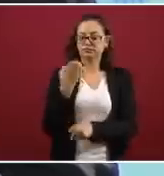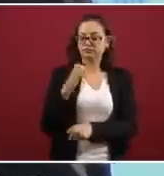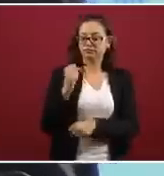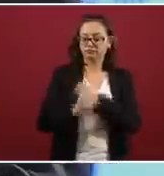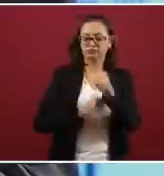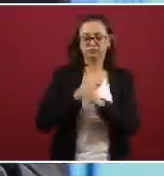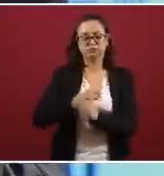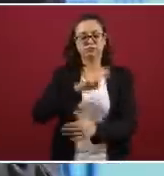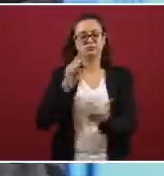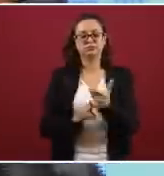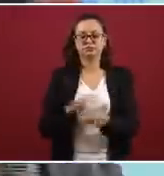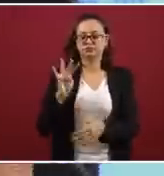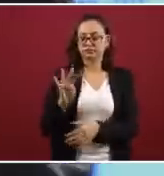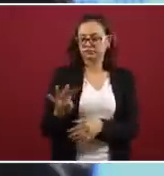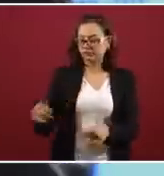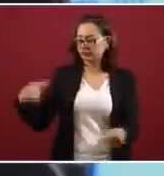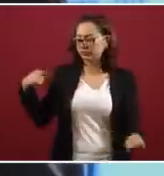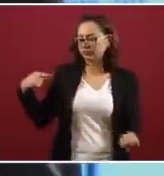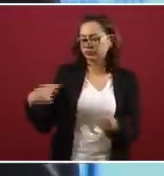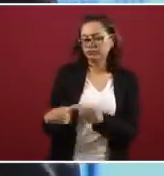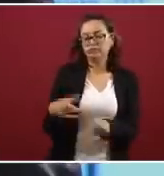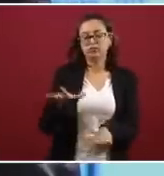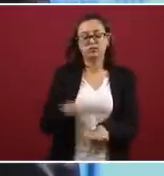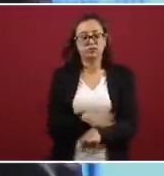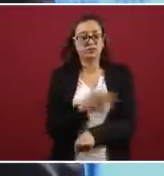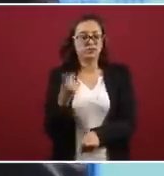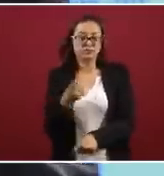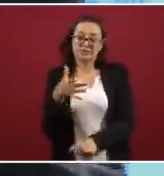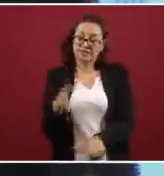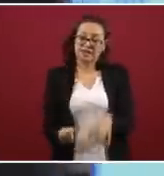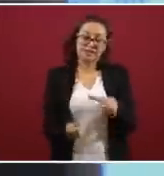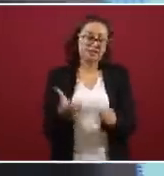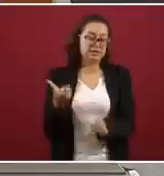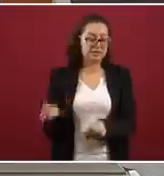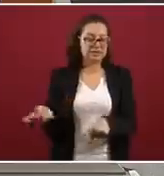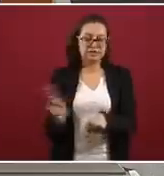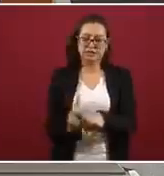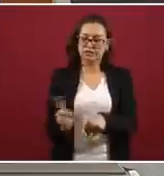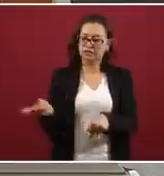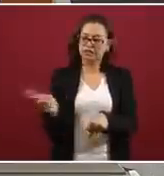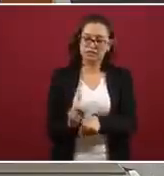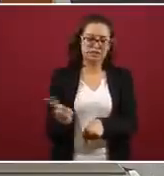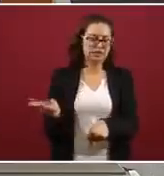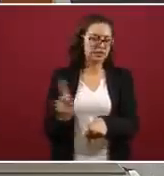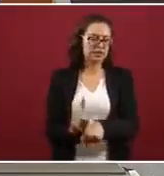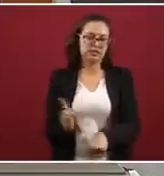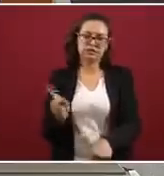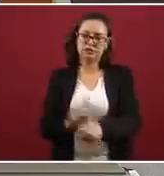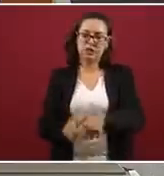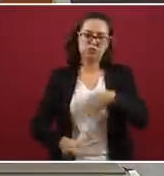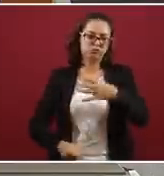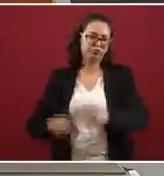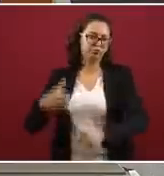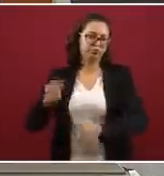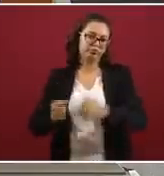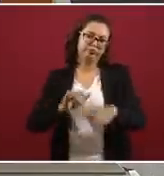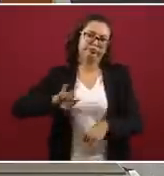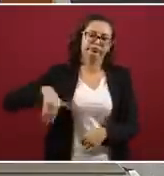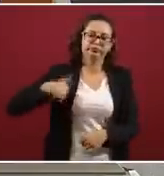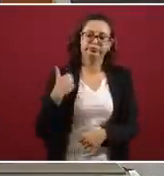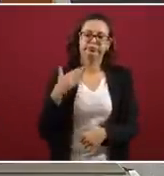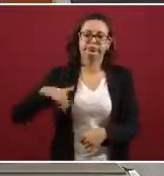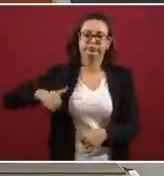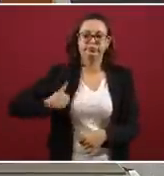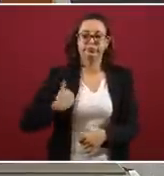se colecta diariamente. En cambio, estos cultivos se están anunciando